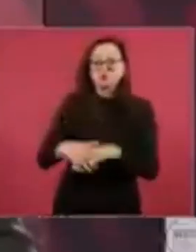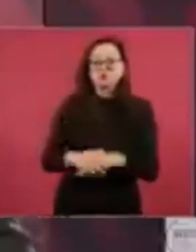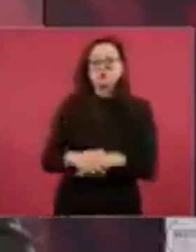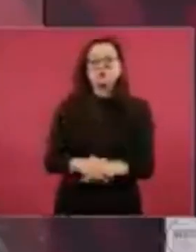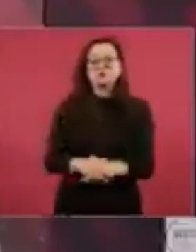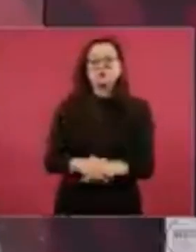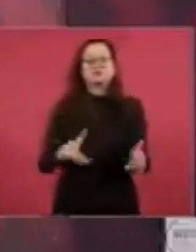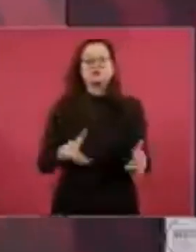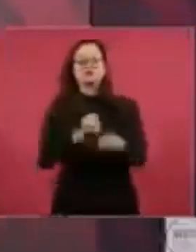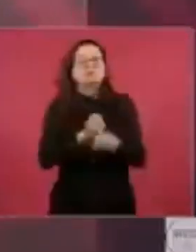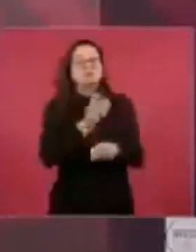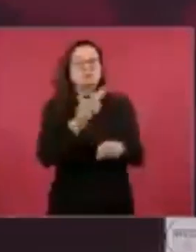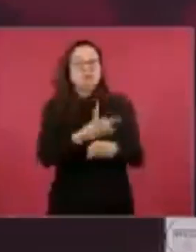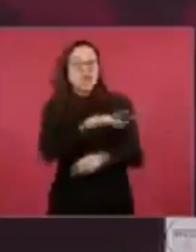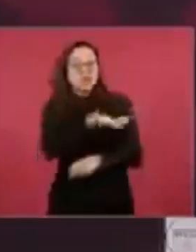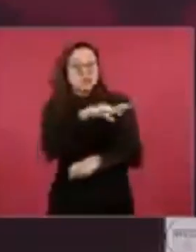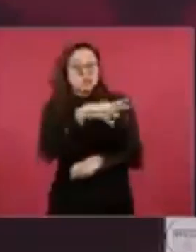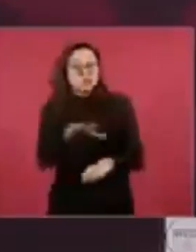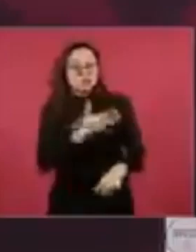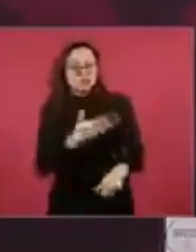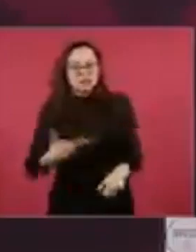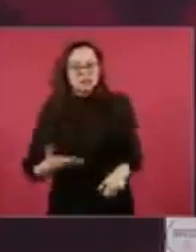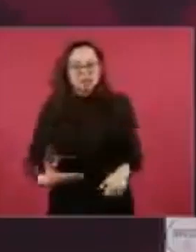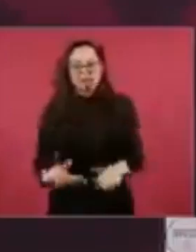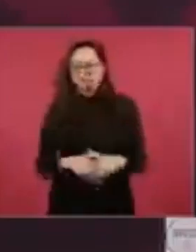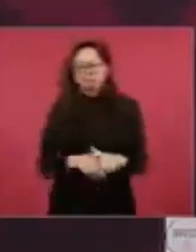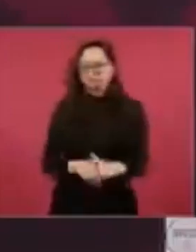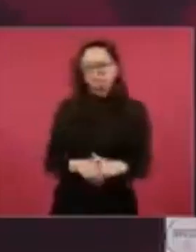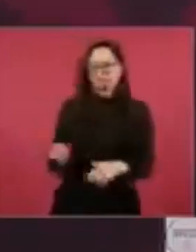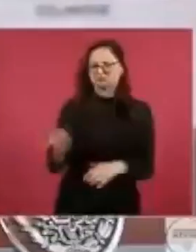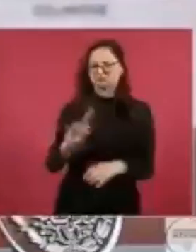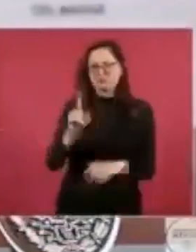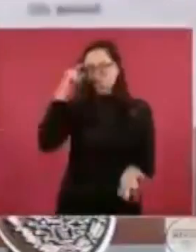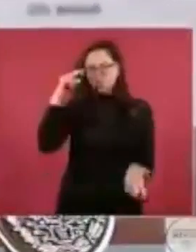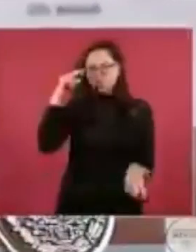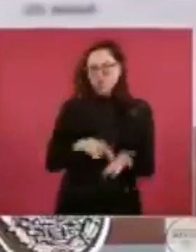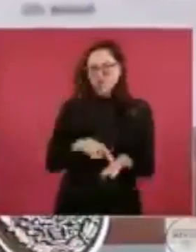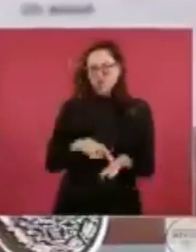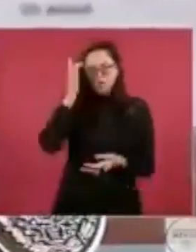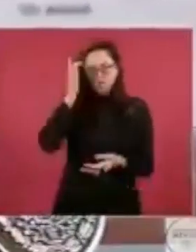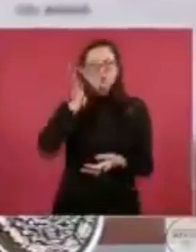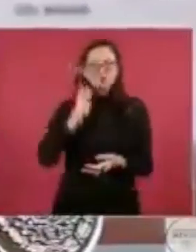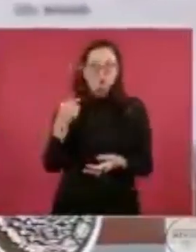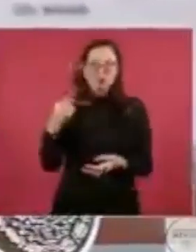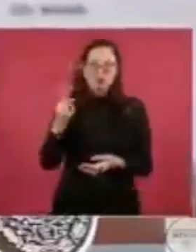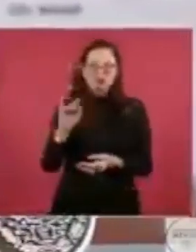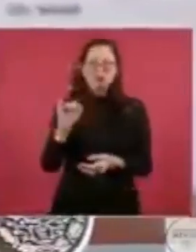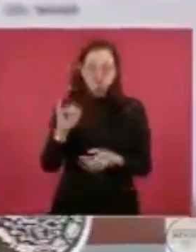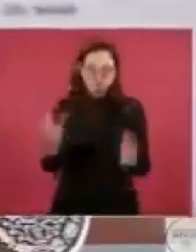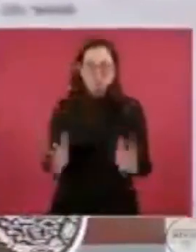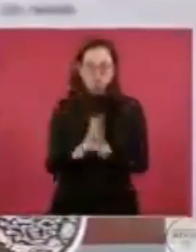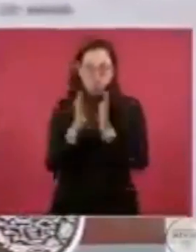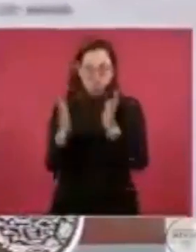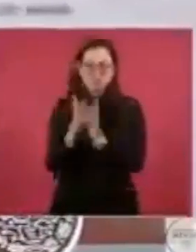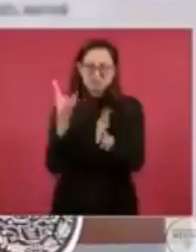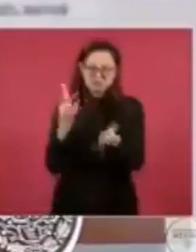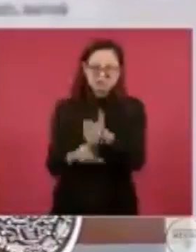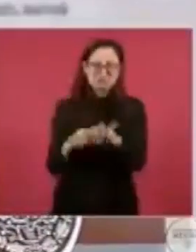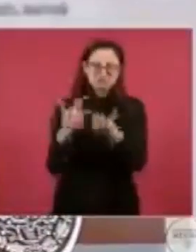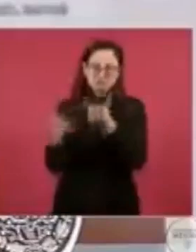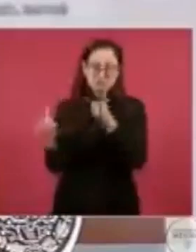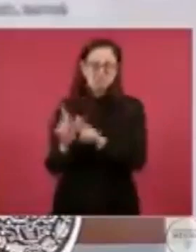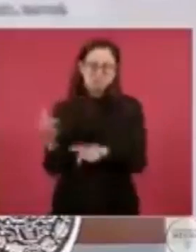presidencia no creo que para eso pero si va a participar eso me lo